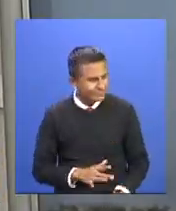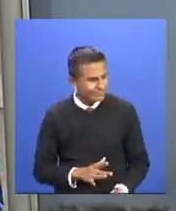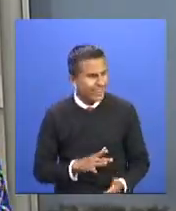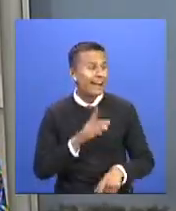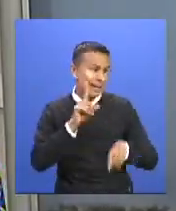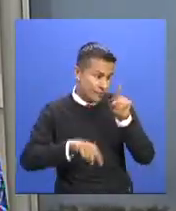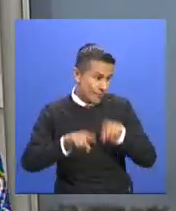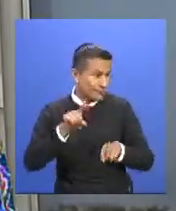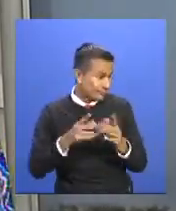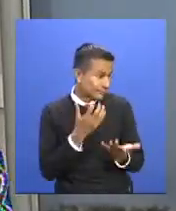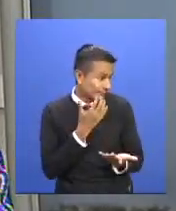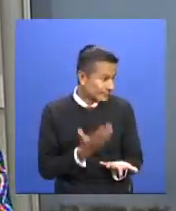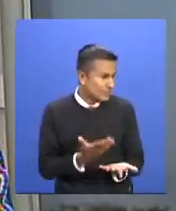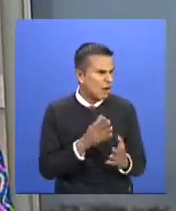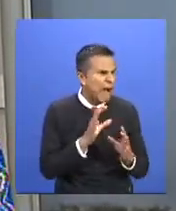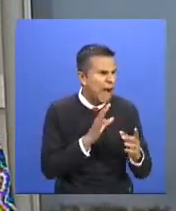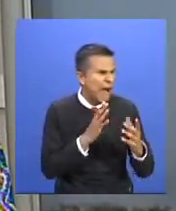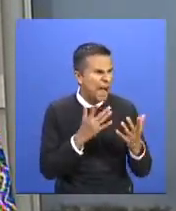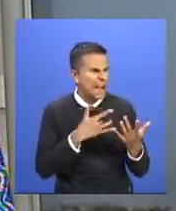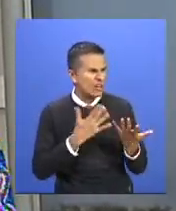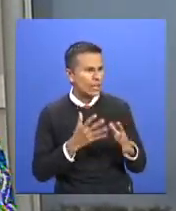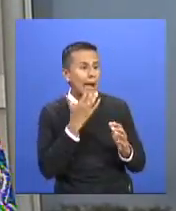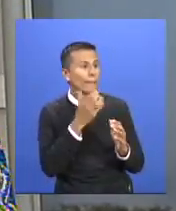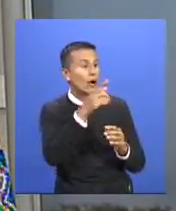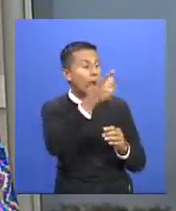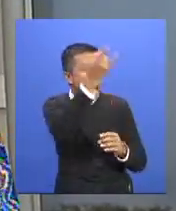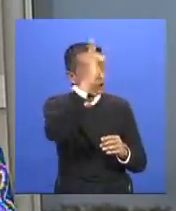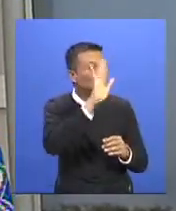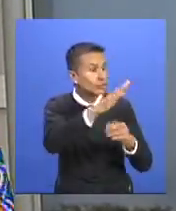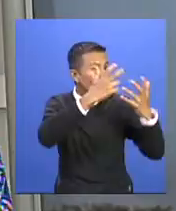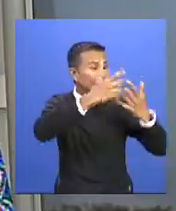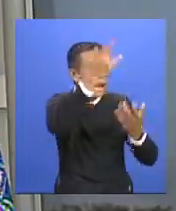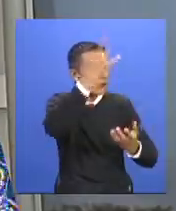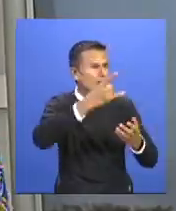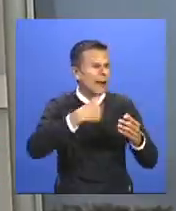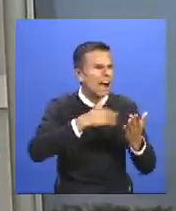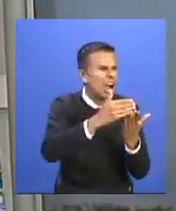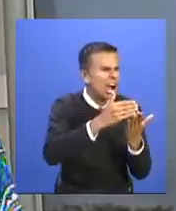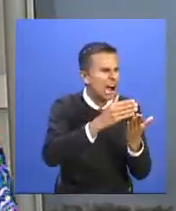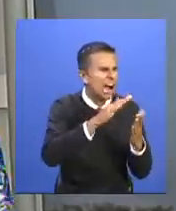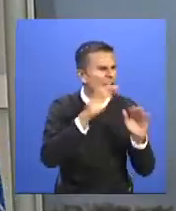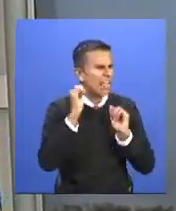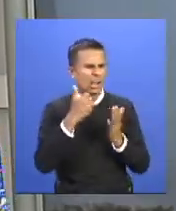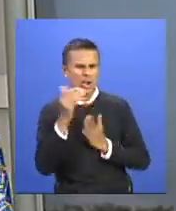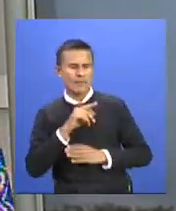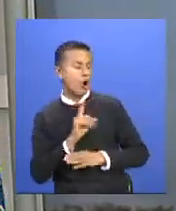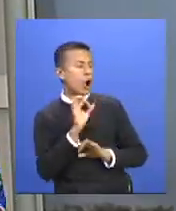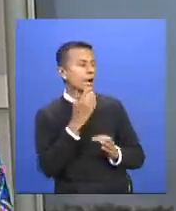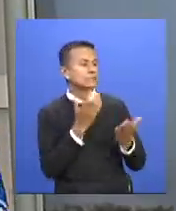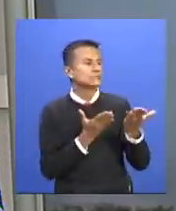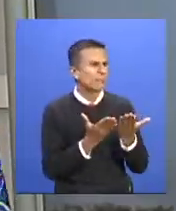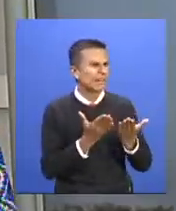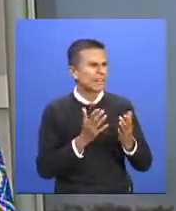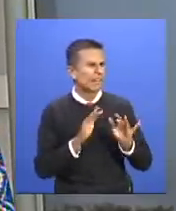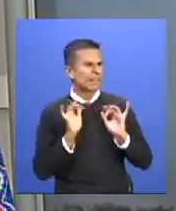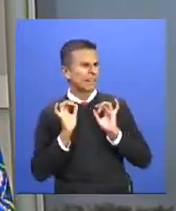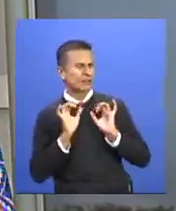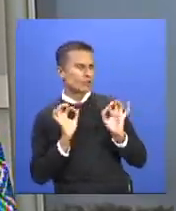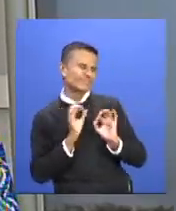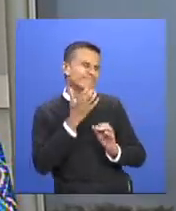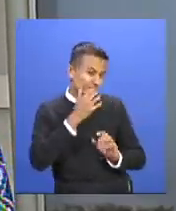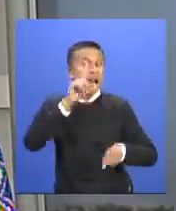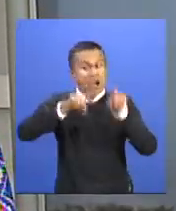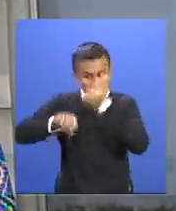si es productora dejan de consumir sus productos y si es de servicios definitivamente no los van a usar.